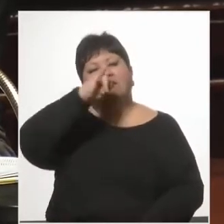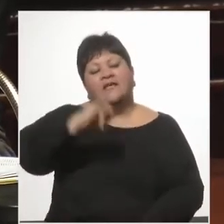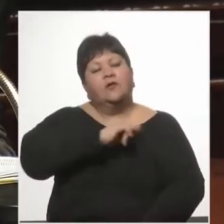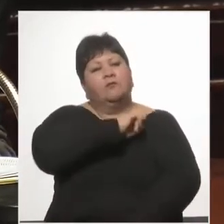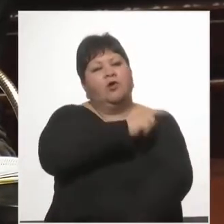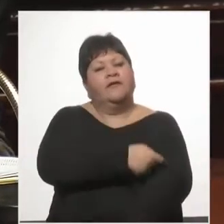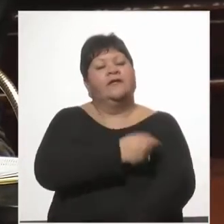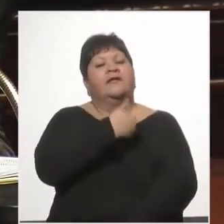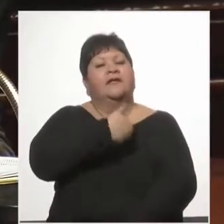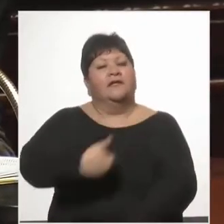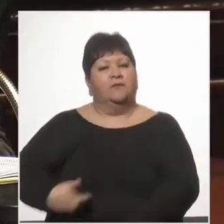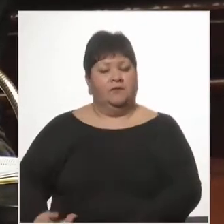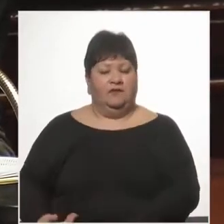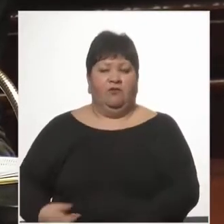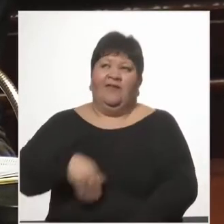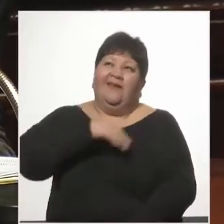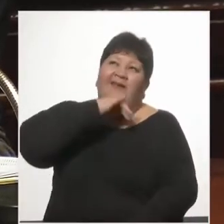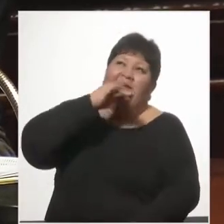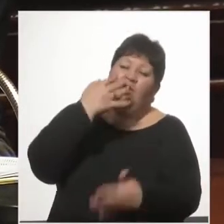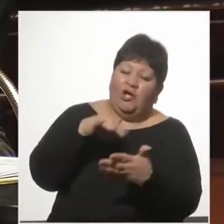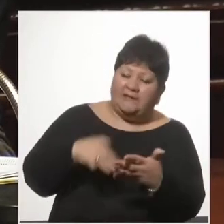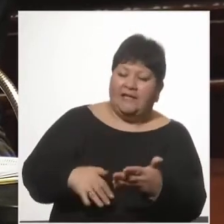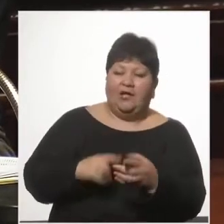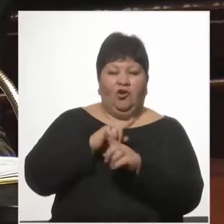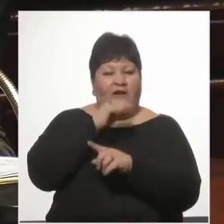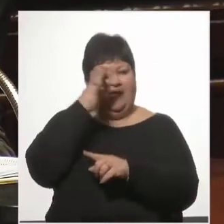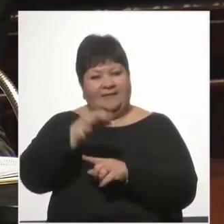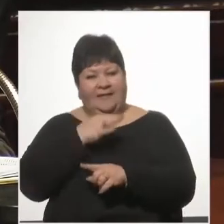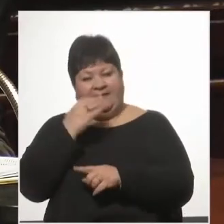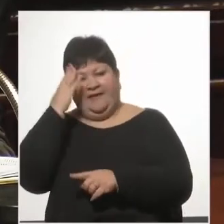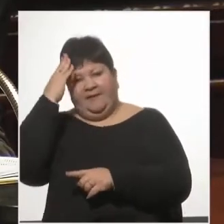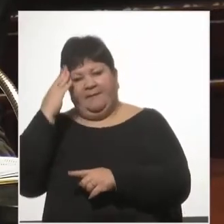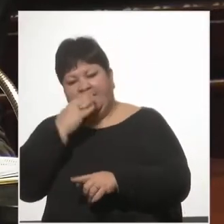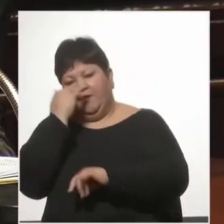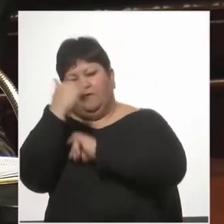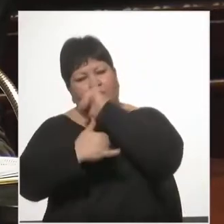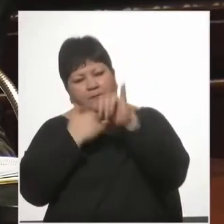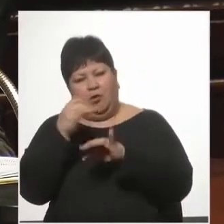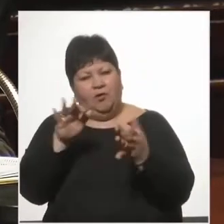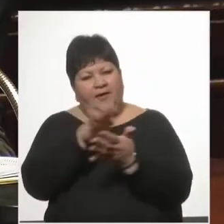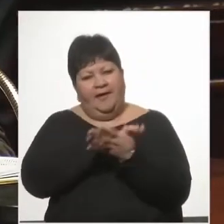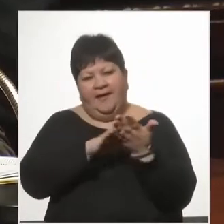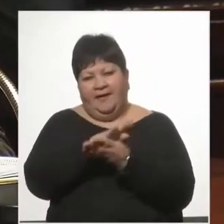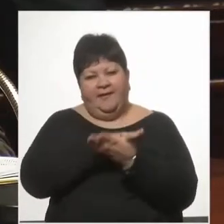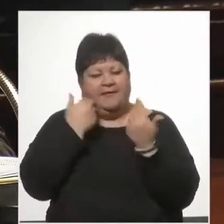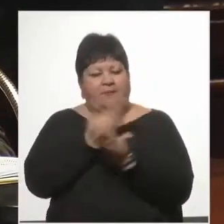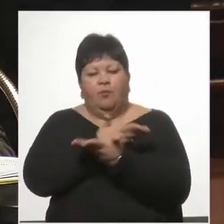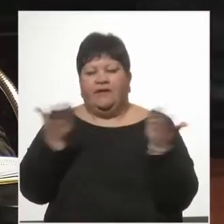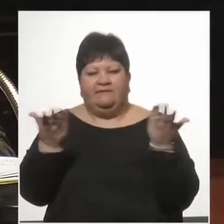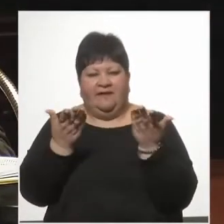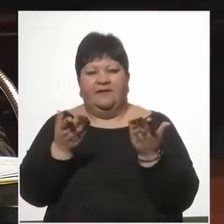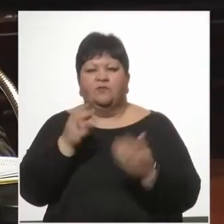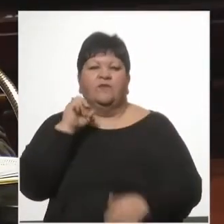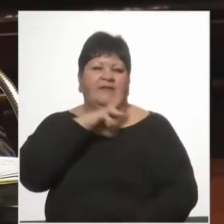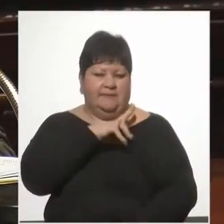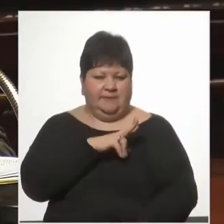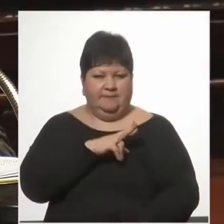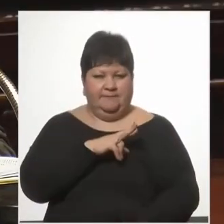Ejecutivo no había leído las actas, de que el general Manini no les había informado, queda totalmente demostrado que es una clara